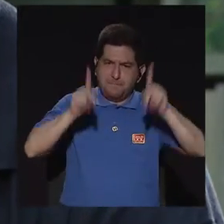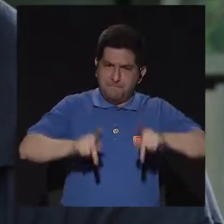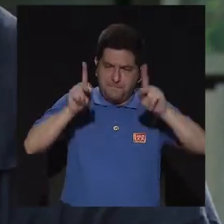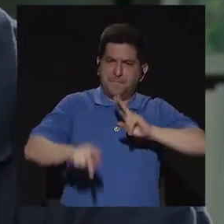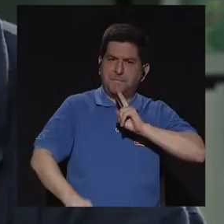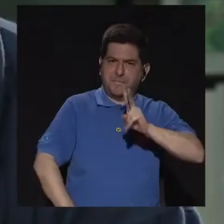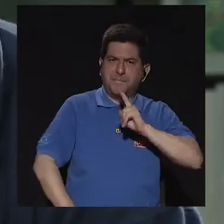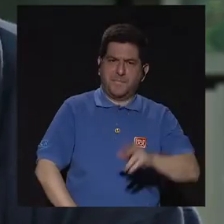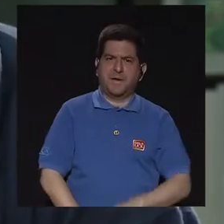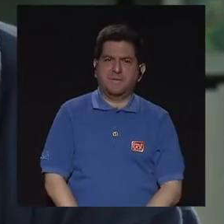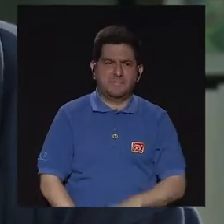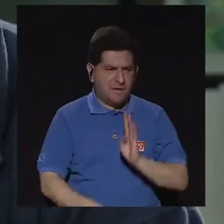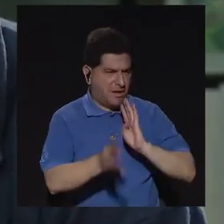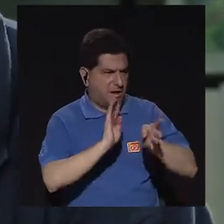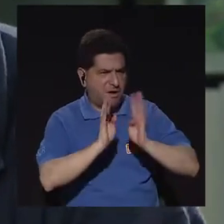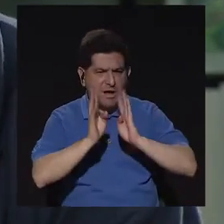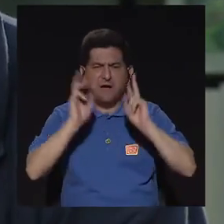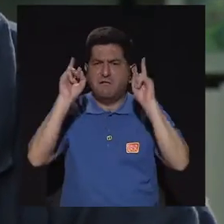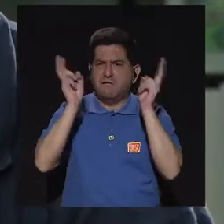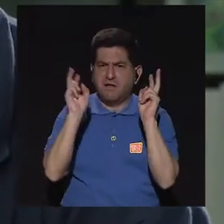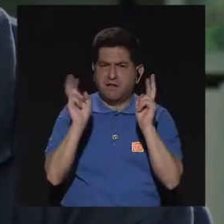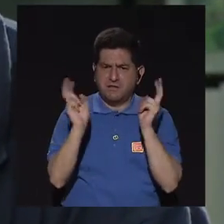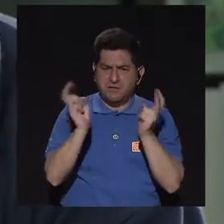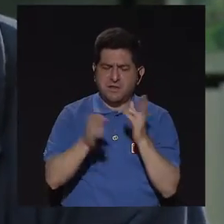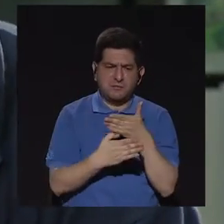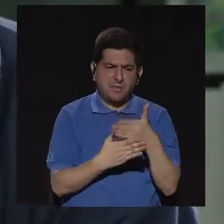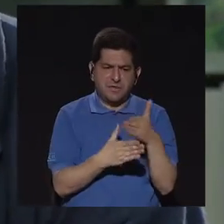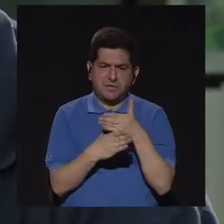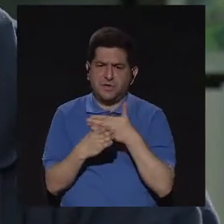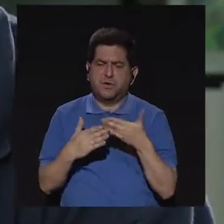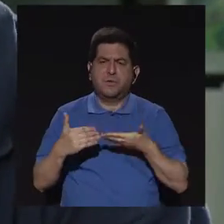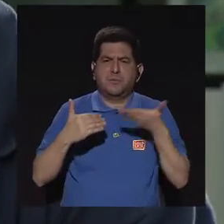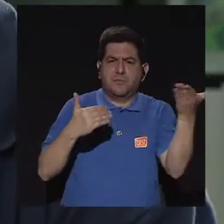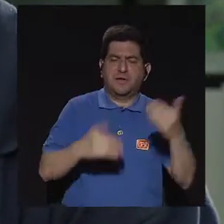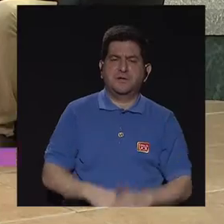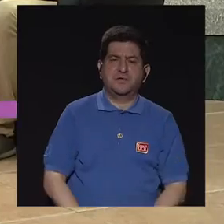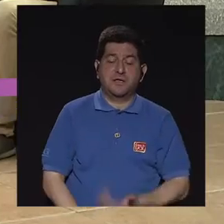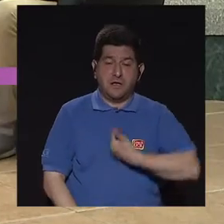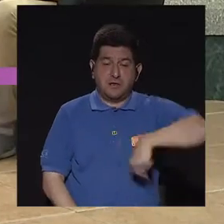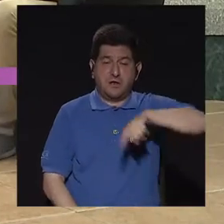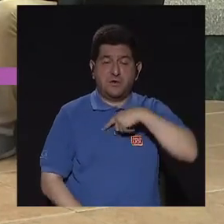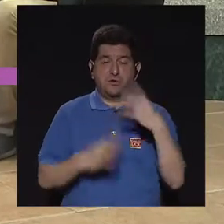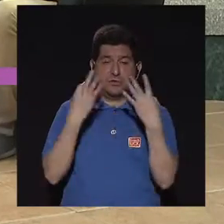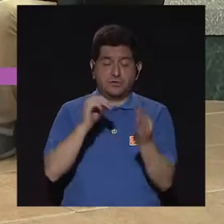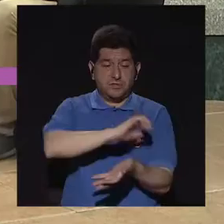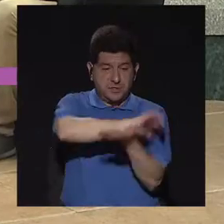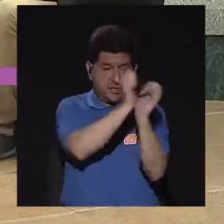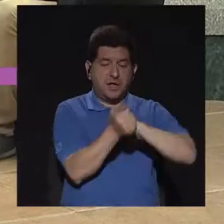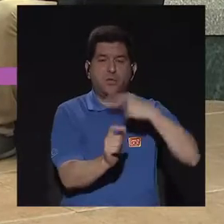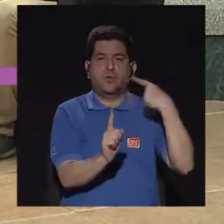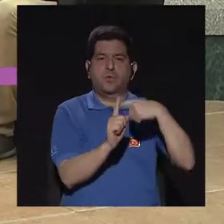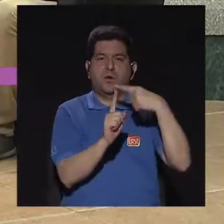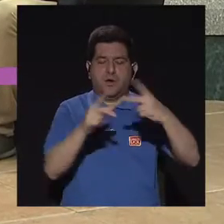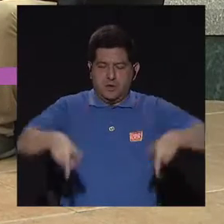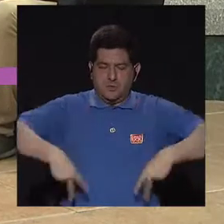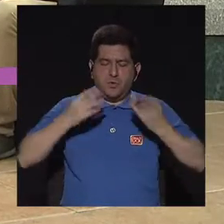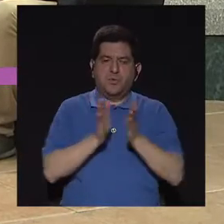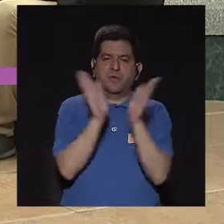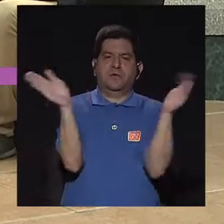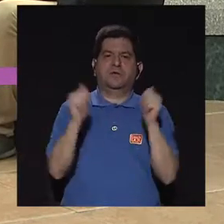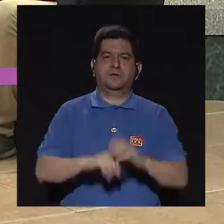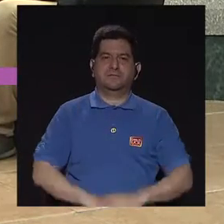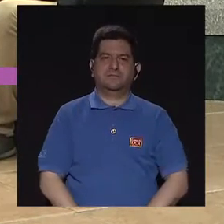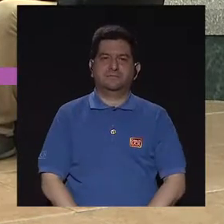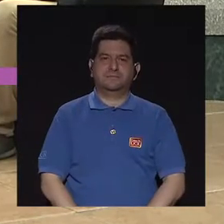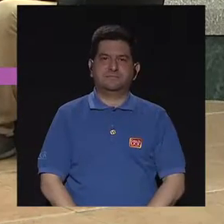que la gente en verdad estamos hablando de los temas, estamos compartiendo estas cosas y cada vez estamos tratando de hacer cambios positivos a nuestras vidas en